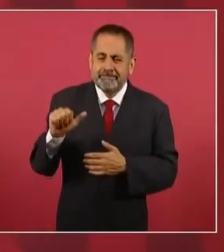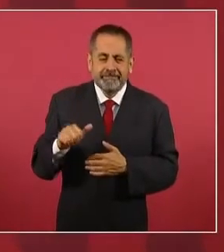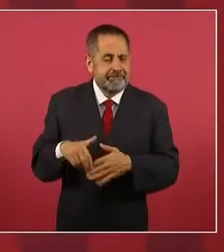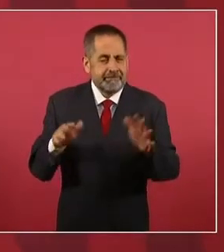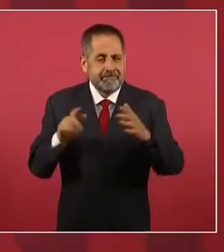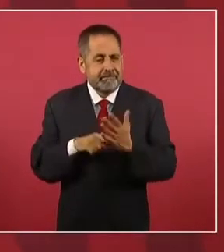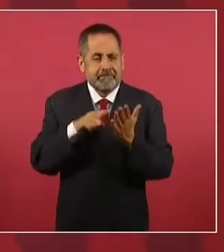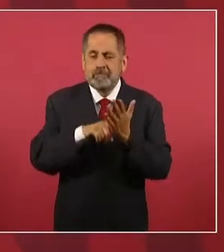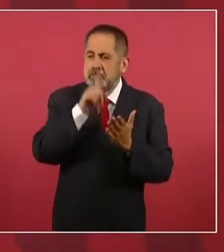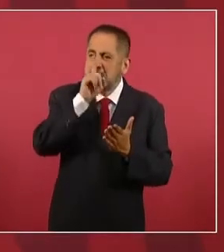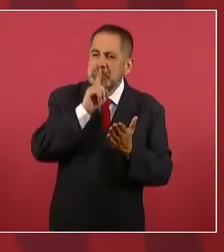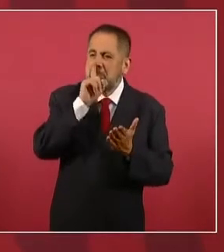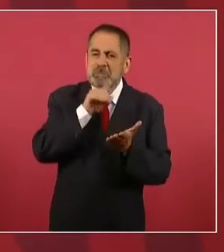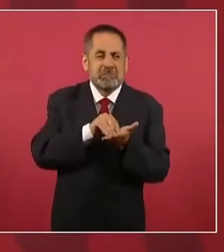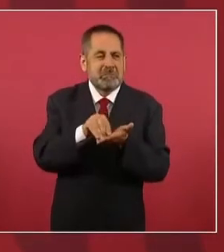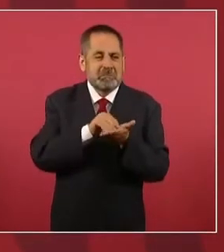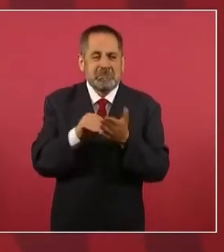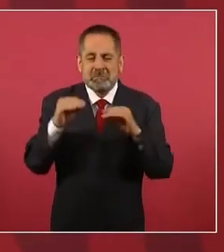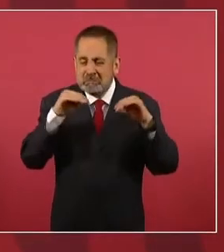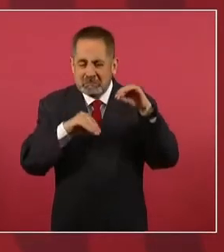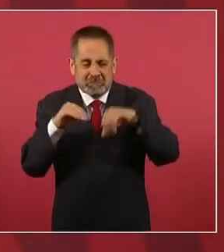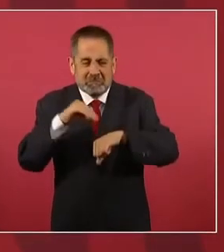que mienta